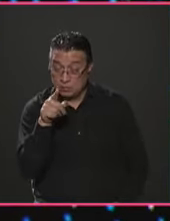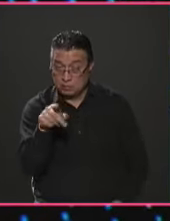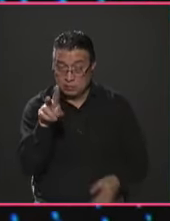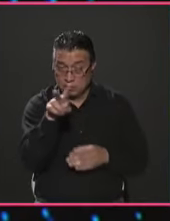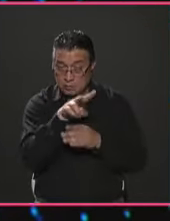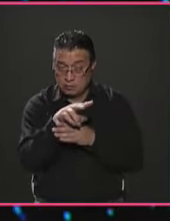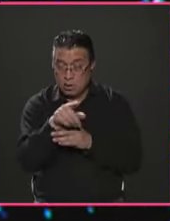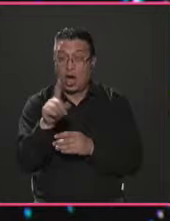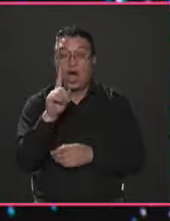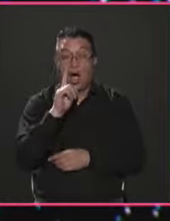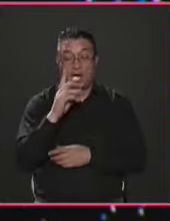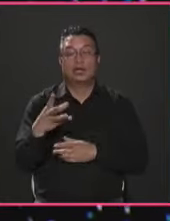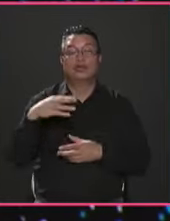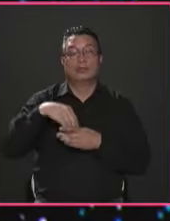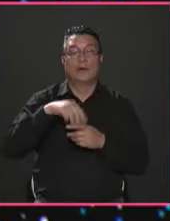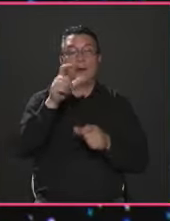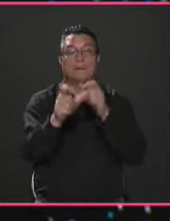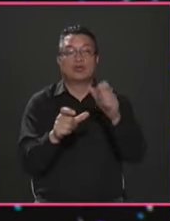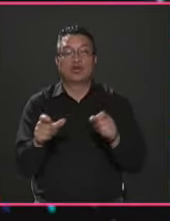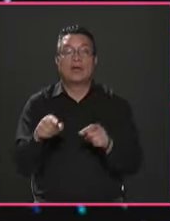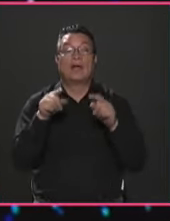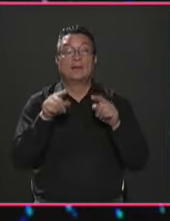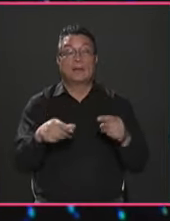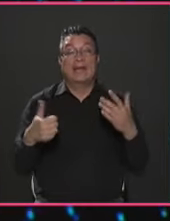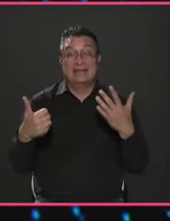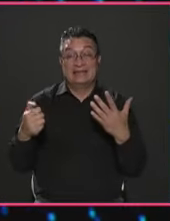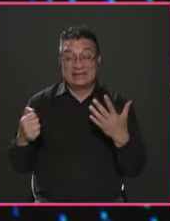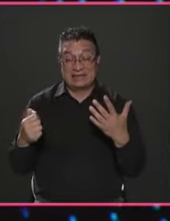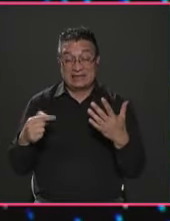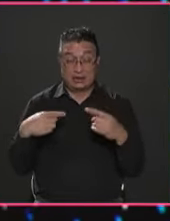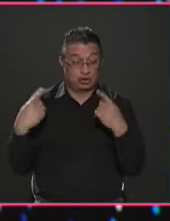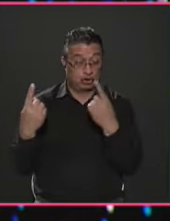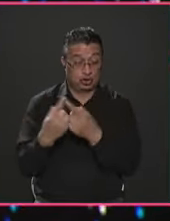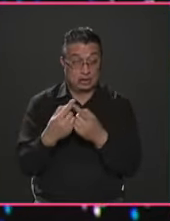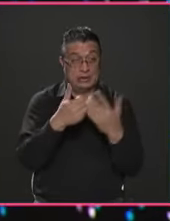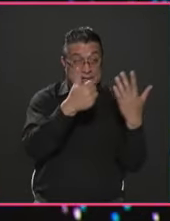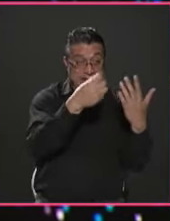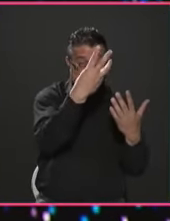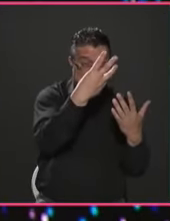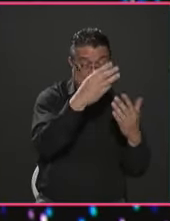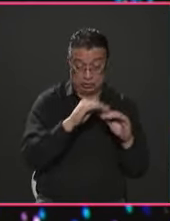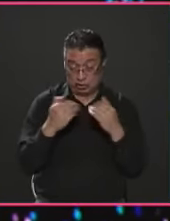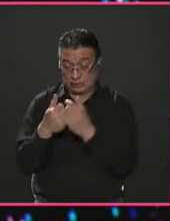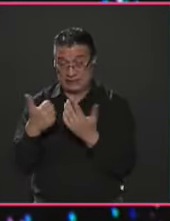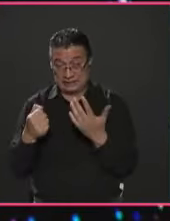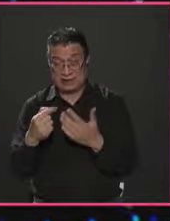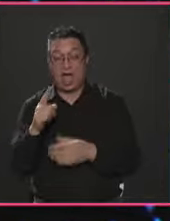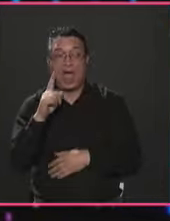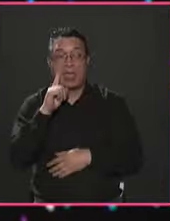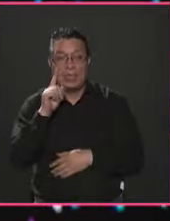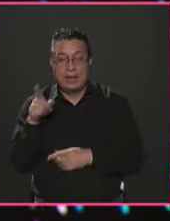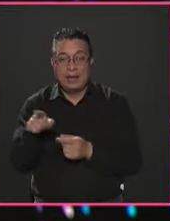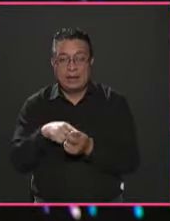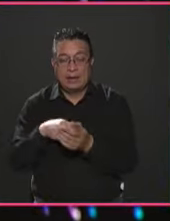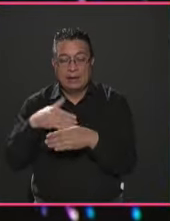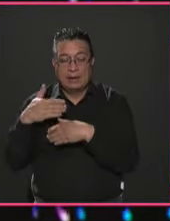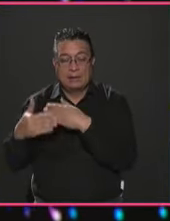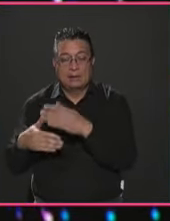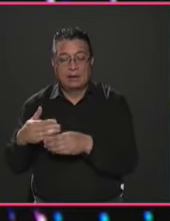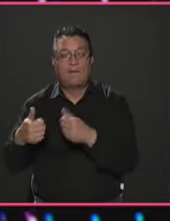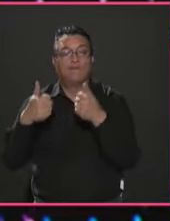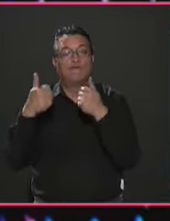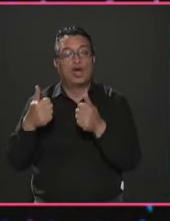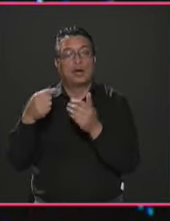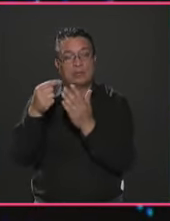ocurre en nuestra población nos dimos cuenta que 60 de los 63 chilenos tenían la herencia digamos buena